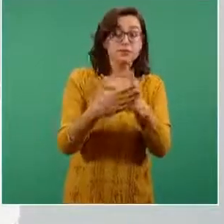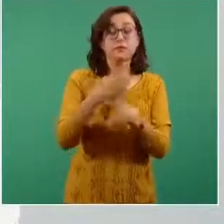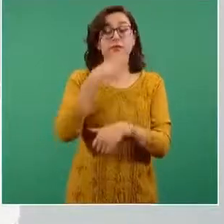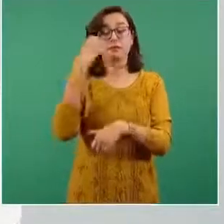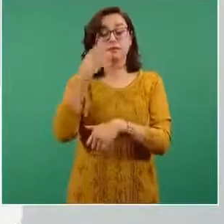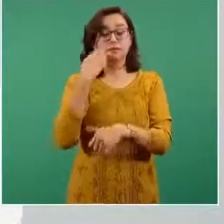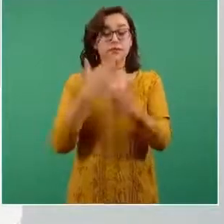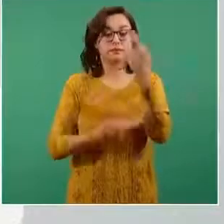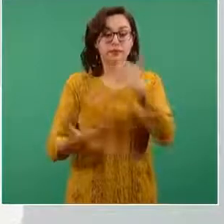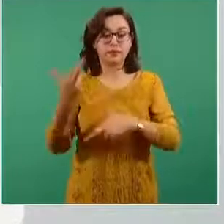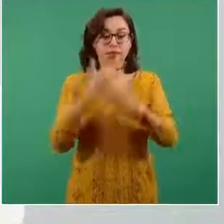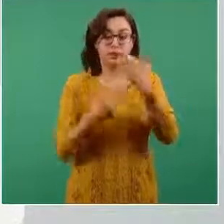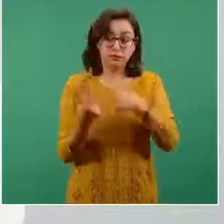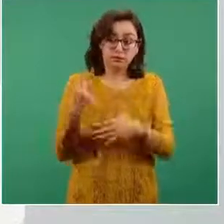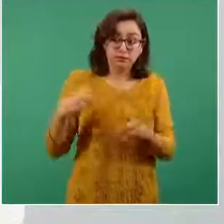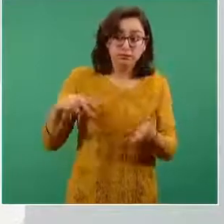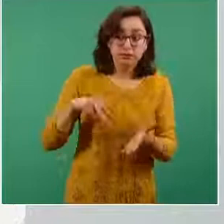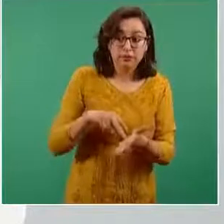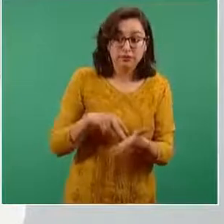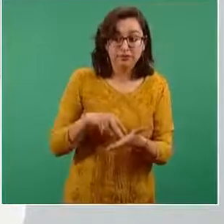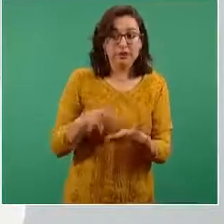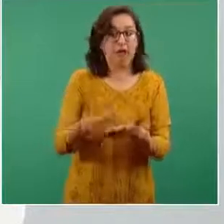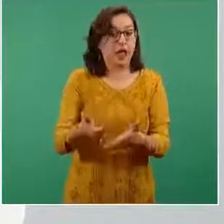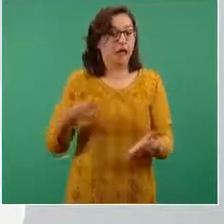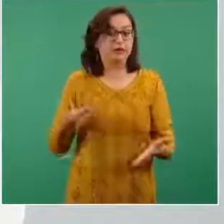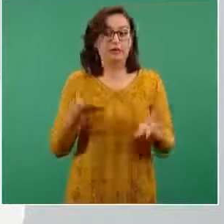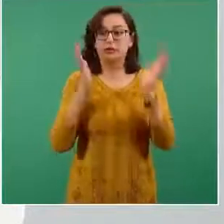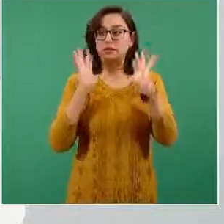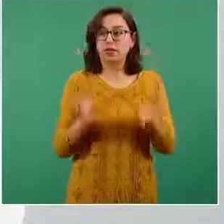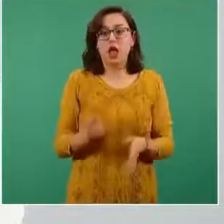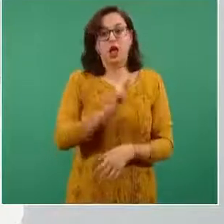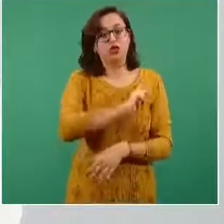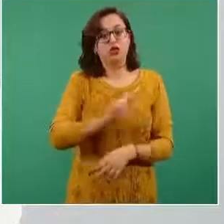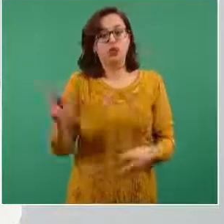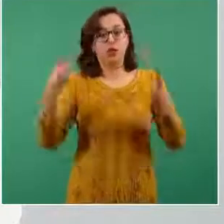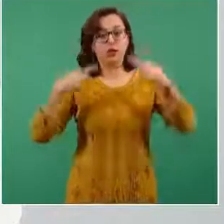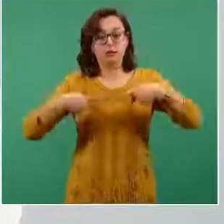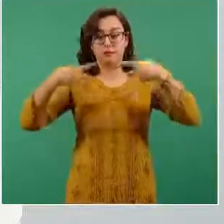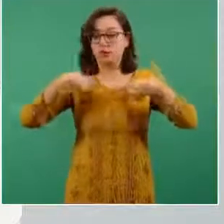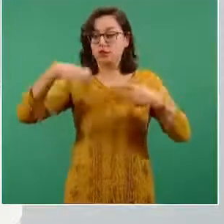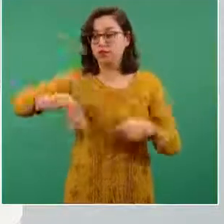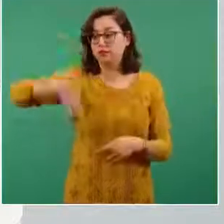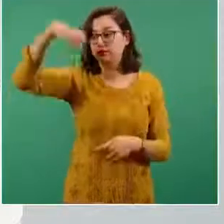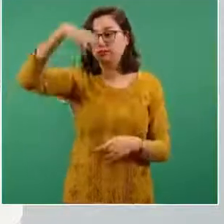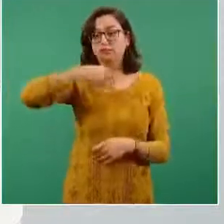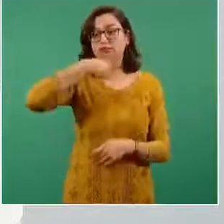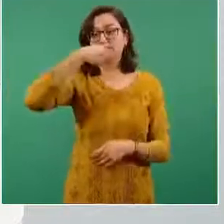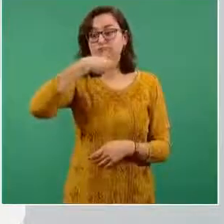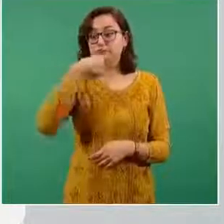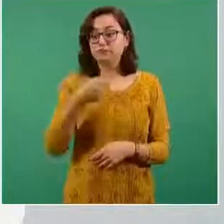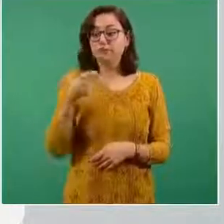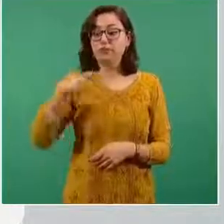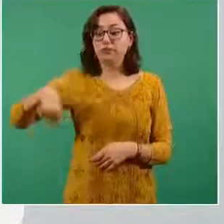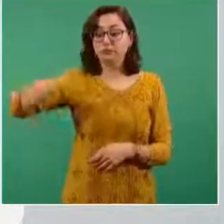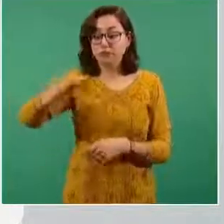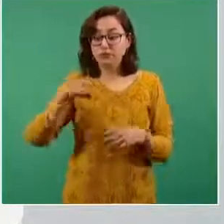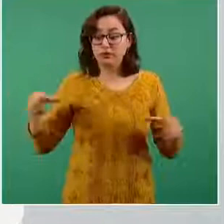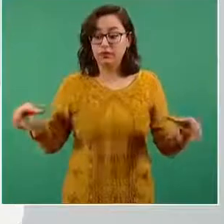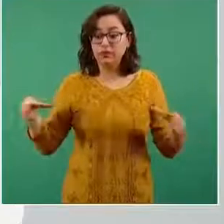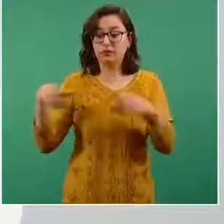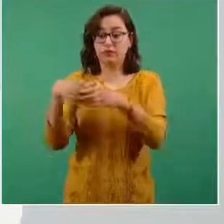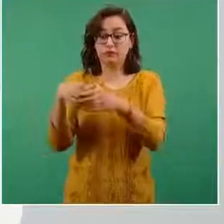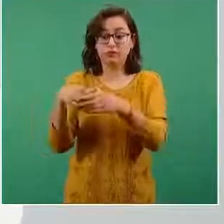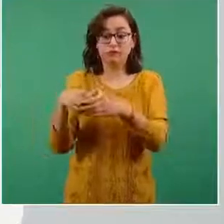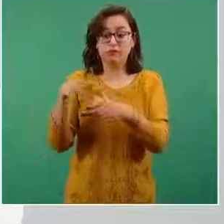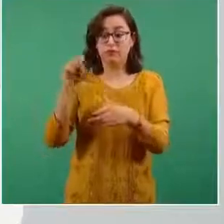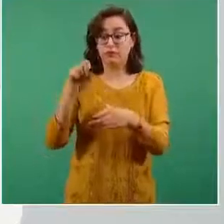presenciales, se tiene contemplado pues que esta población, que es la que tiene más del 60